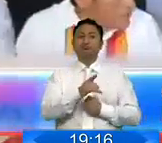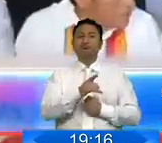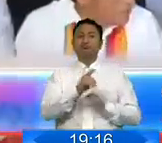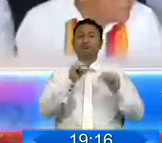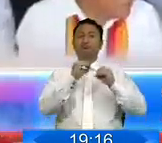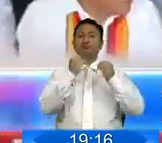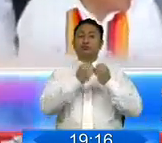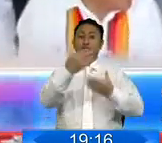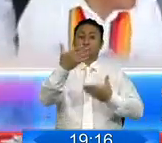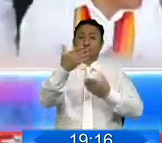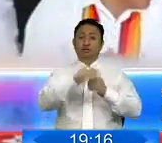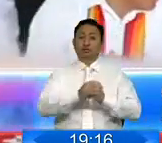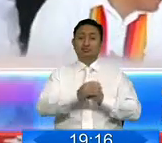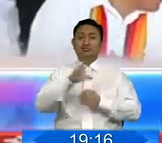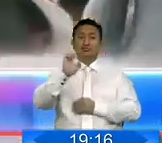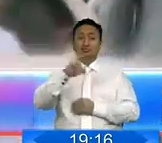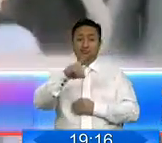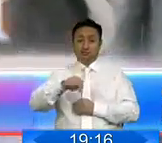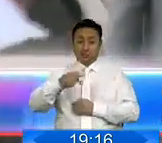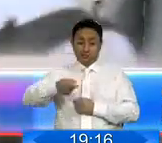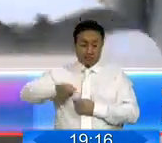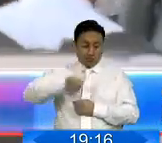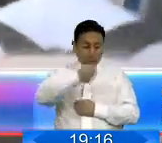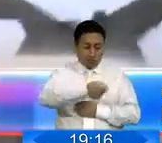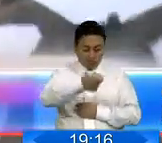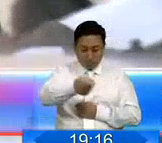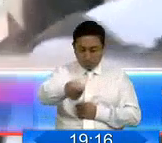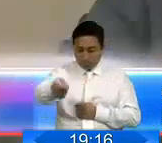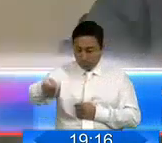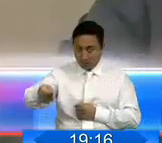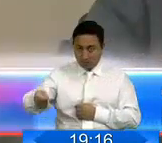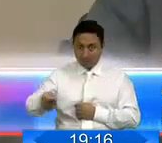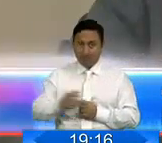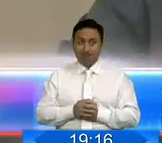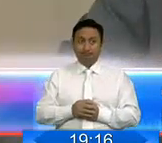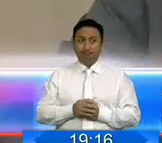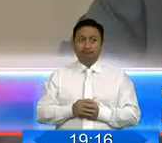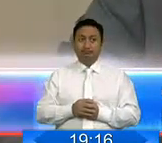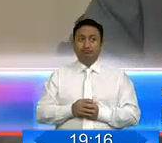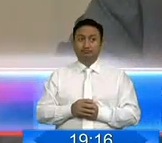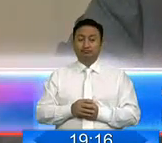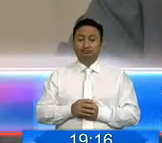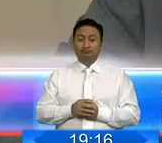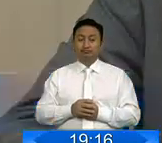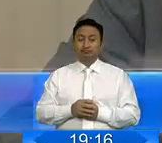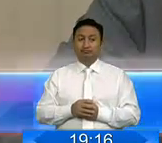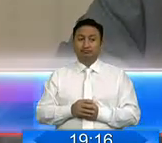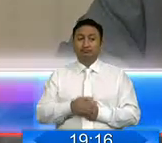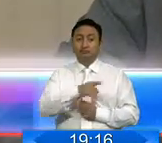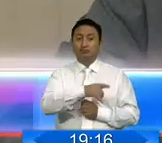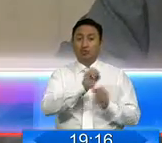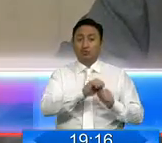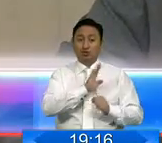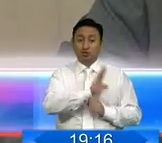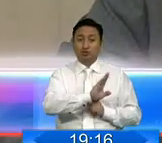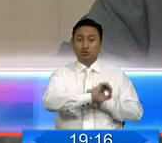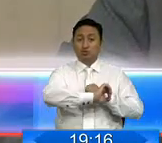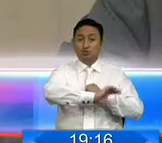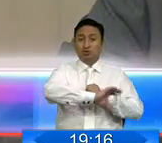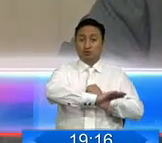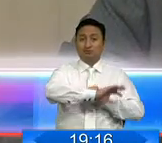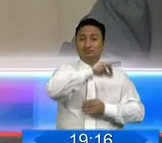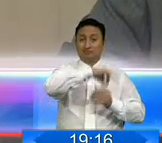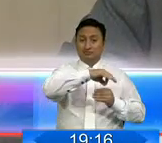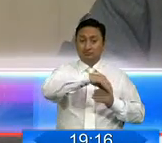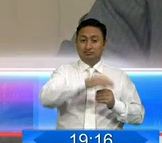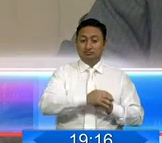las organizaciones políticas de diferentes sectores. Destinado a realizar la propaganda electoral a